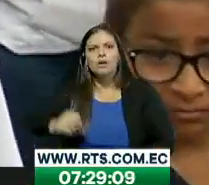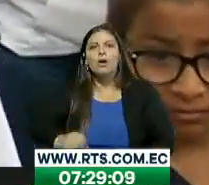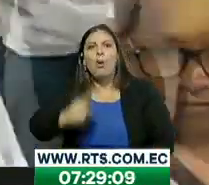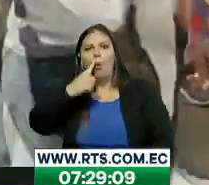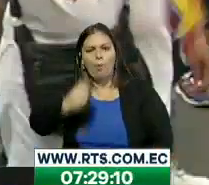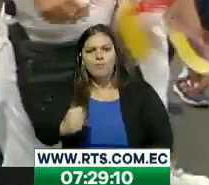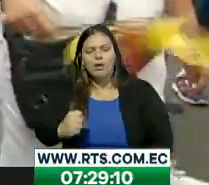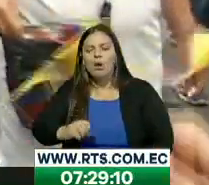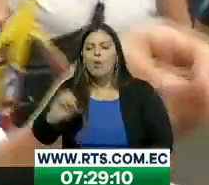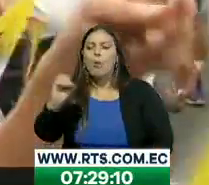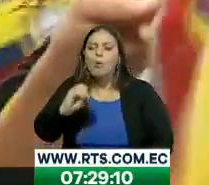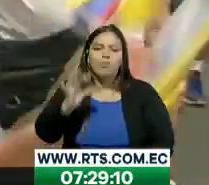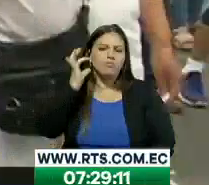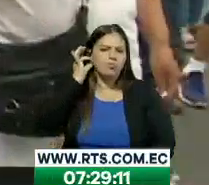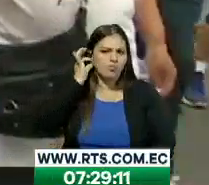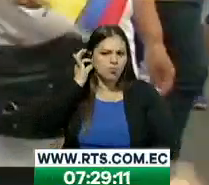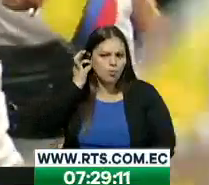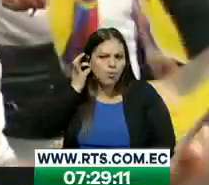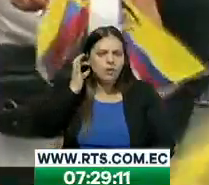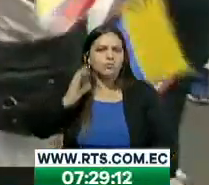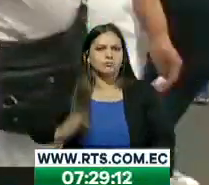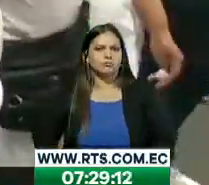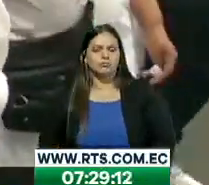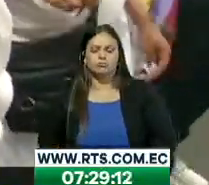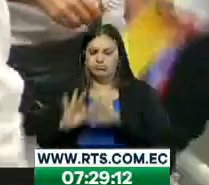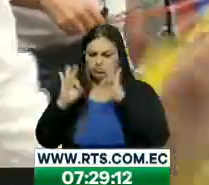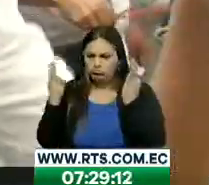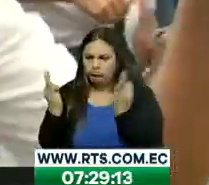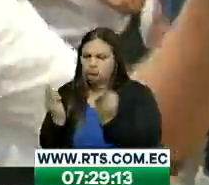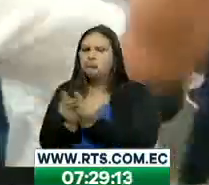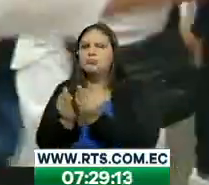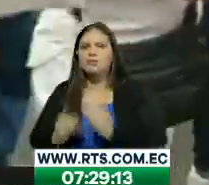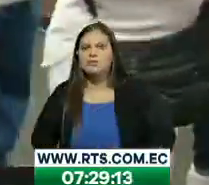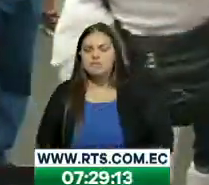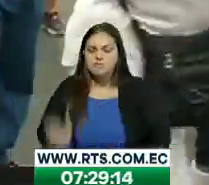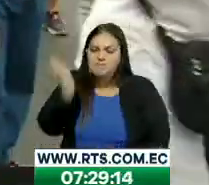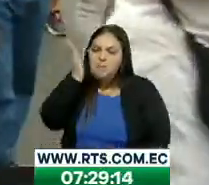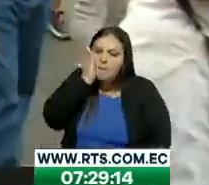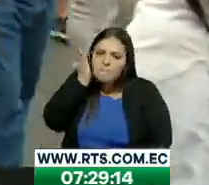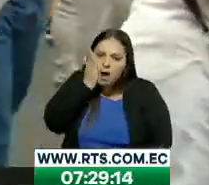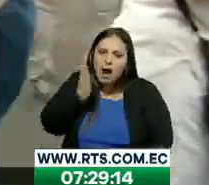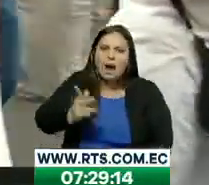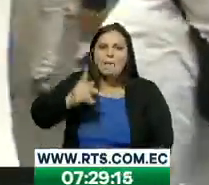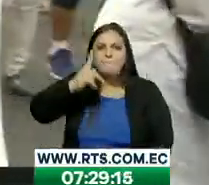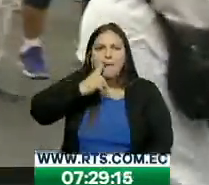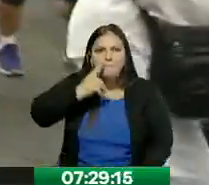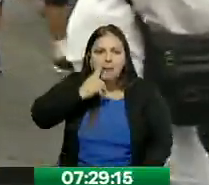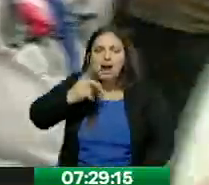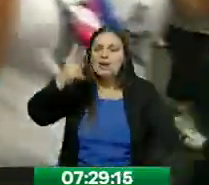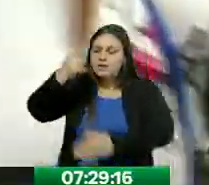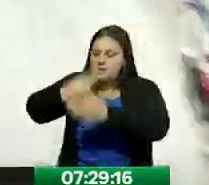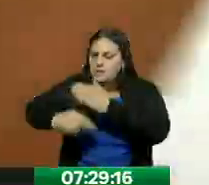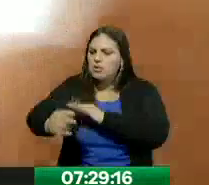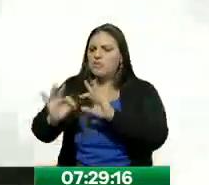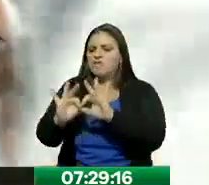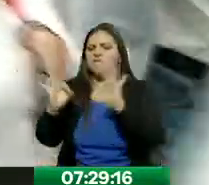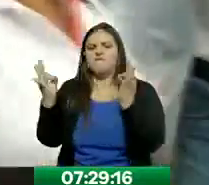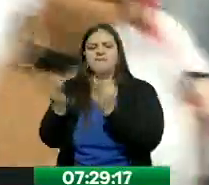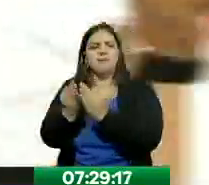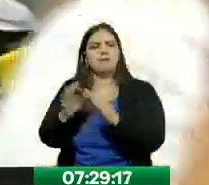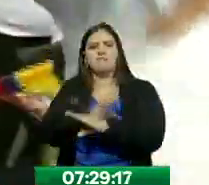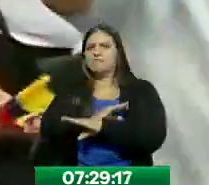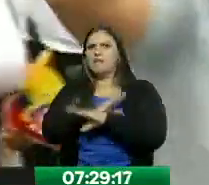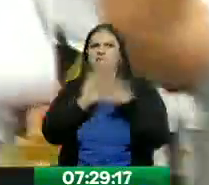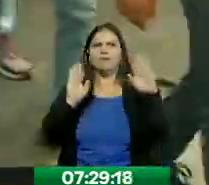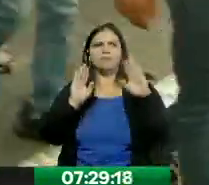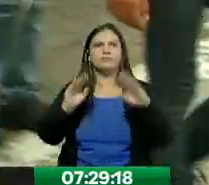de la familia. Familia es una madre y un padre que está para guiarlos y para ser responsables. Y aunque el decreto